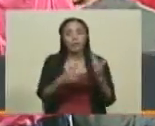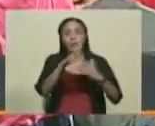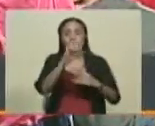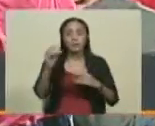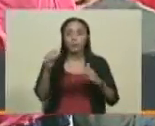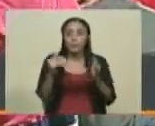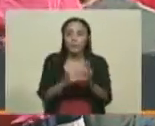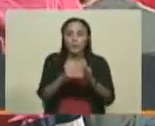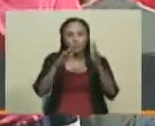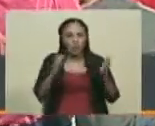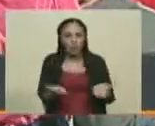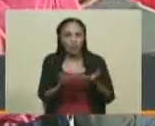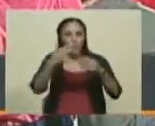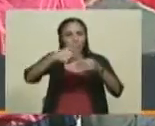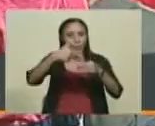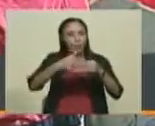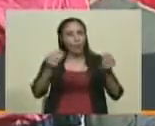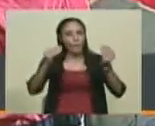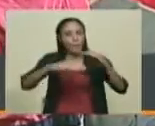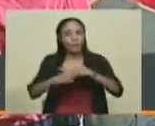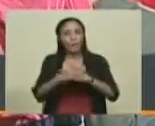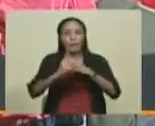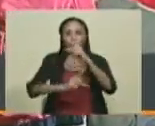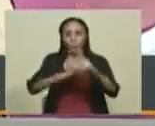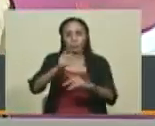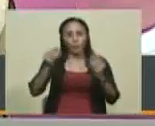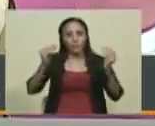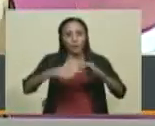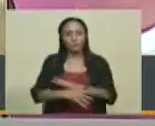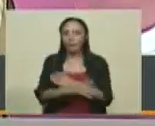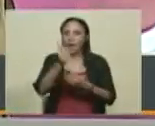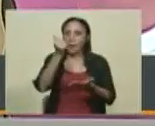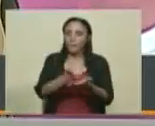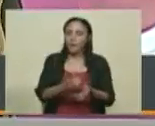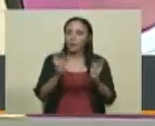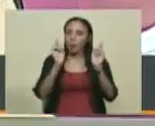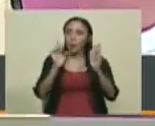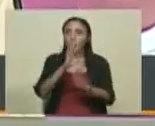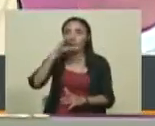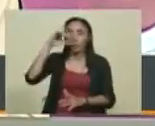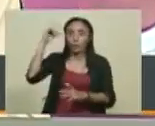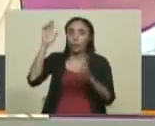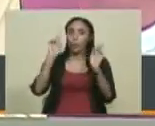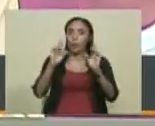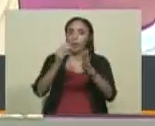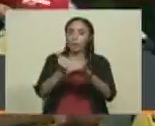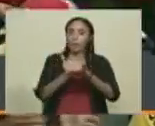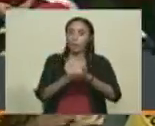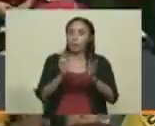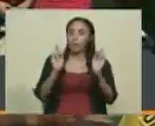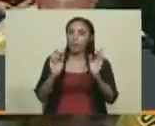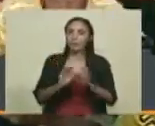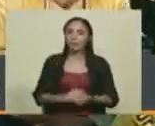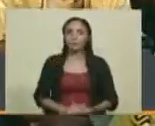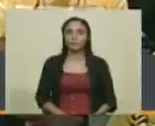e incorporarlo en nuestra línea de producción. Amén y así sea. Dios te oiga. Así es.